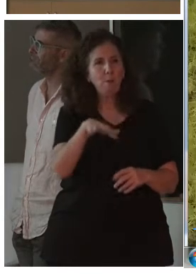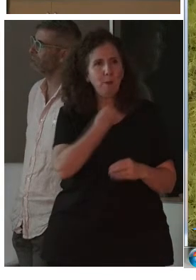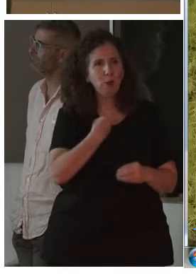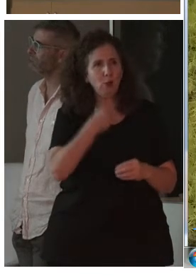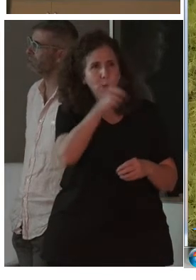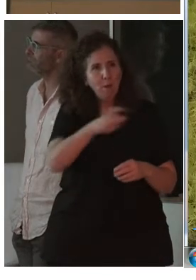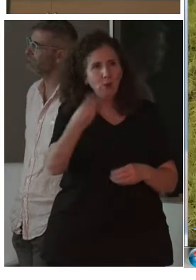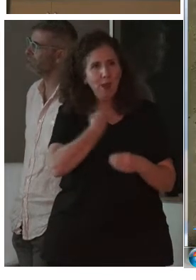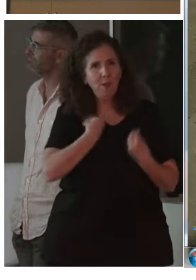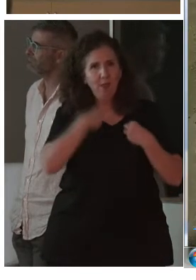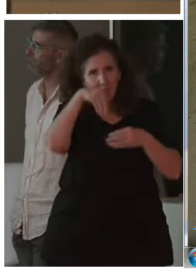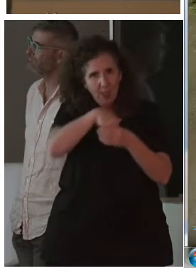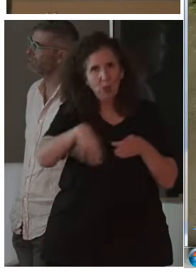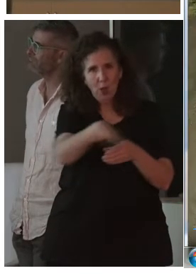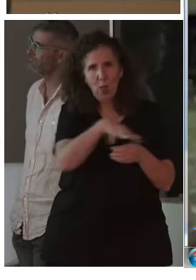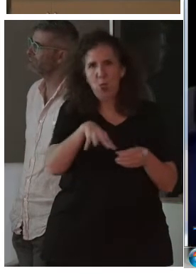Rapa Nui.